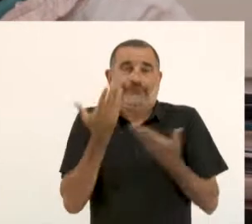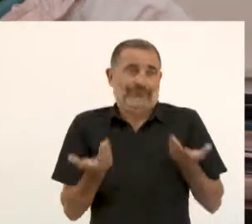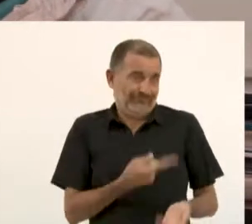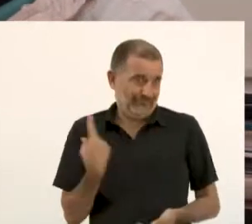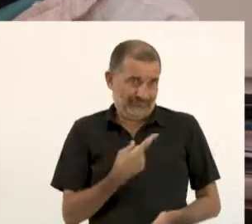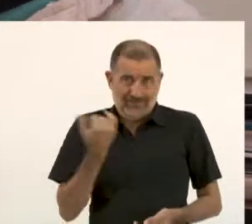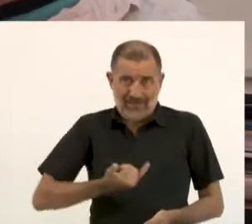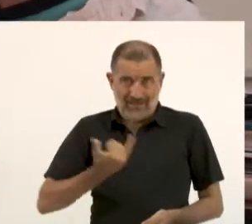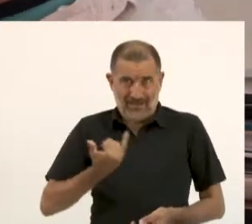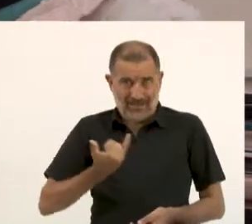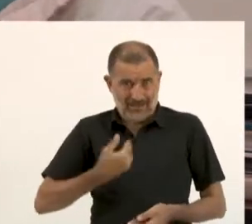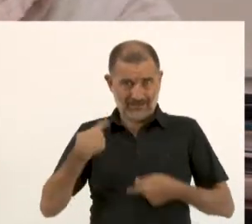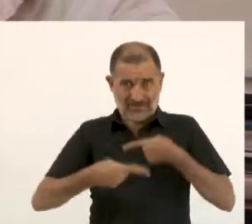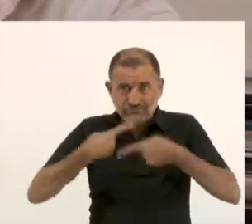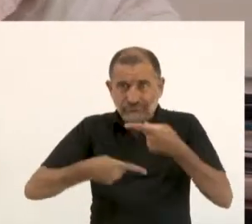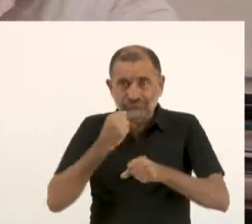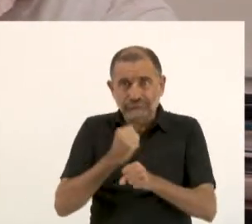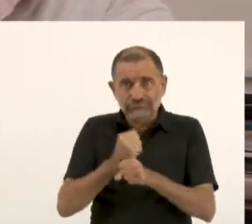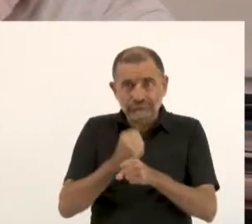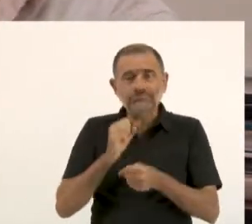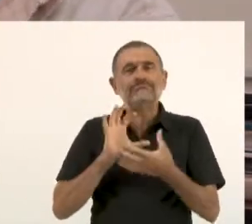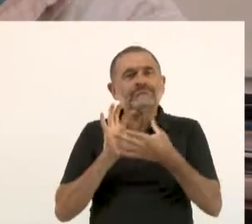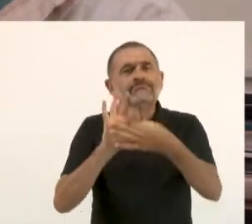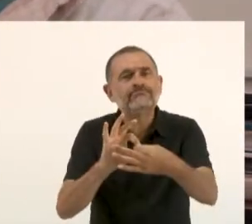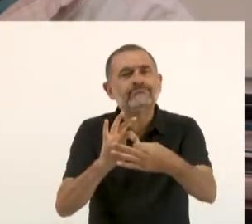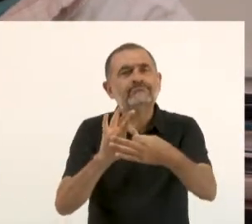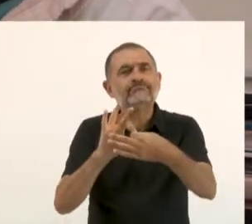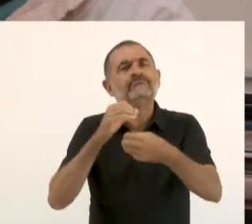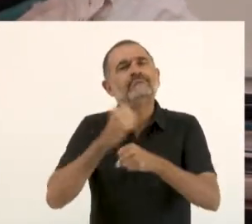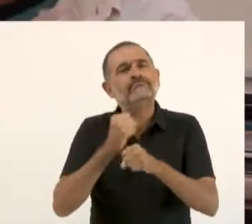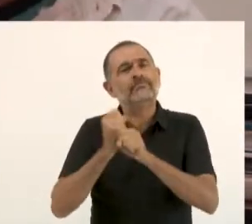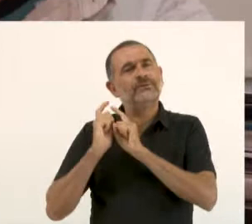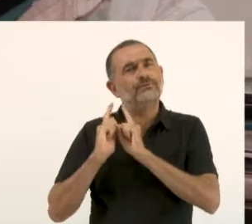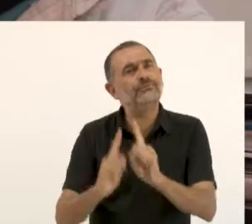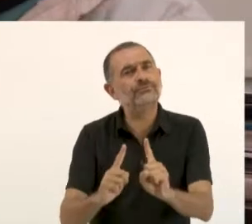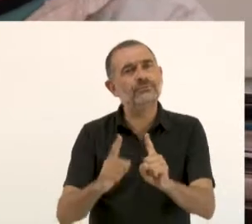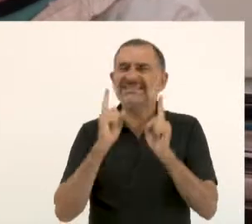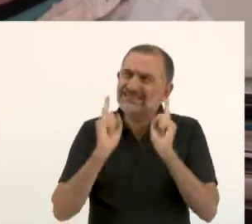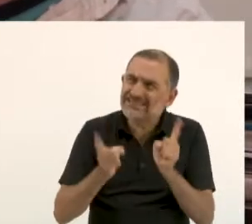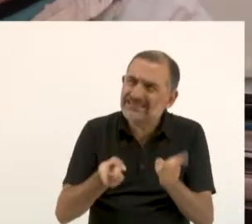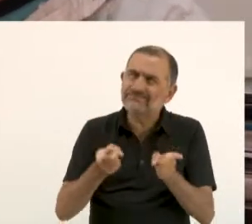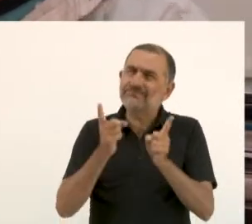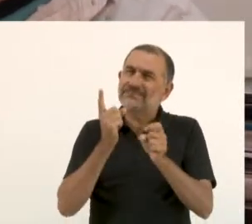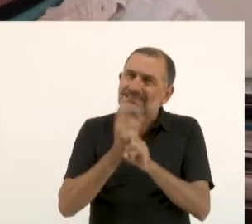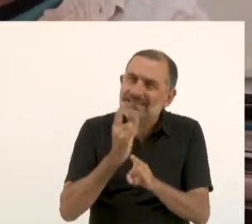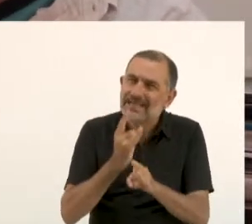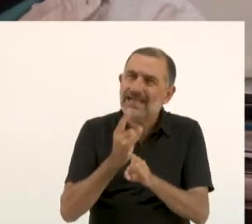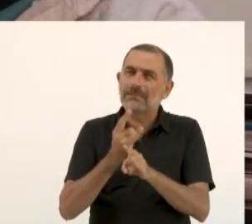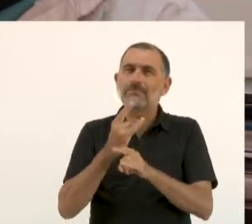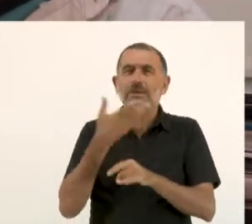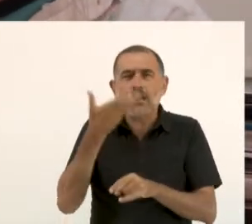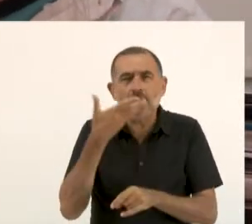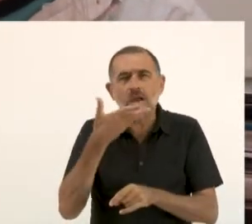trabajar de entrenexo, aceitar esa cuestión y tratar de explicar. Lo que sí hablamos siempre con la gente de los